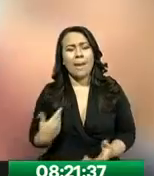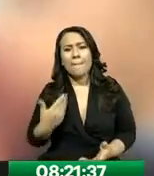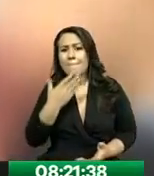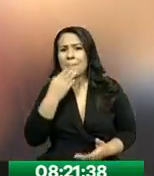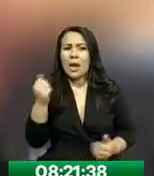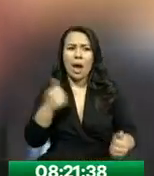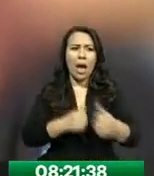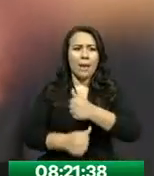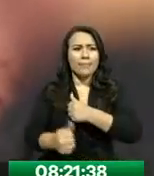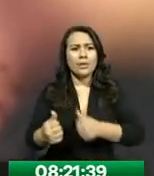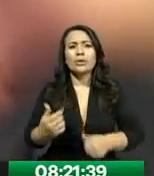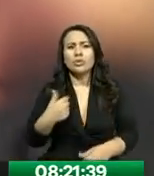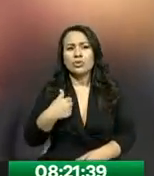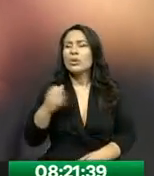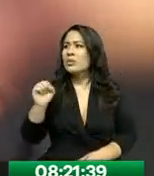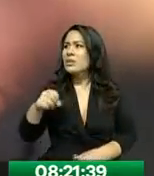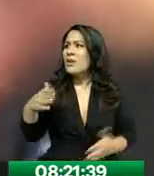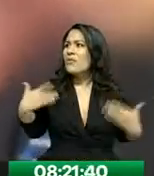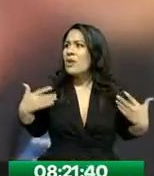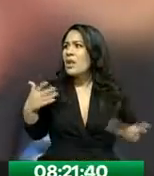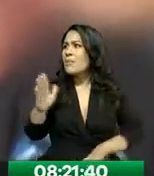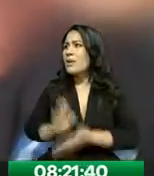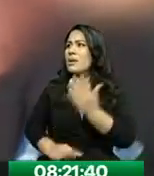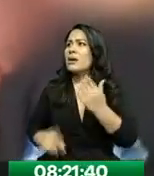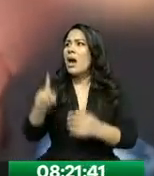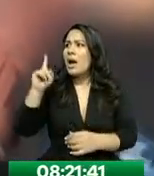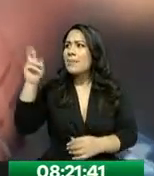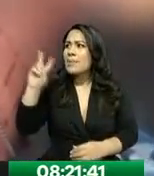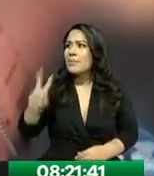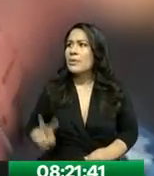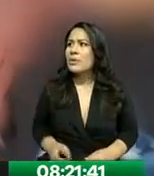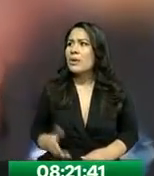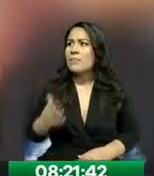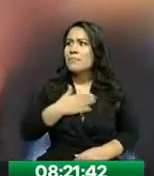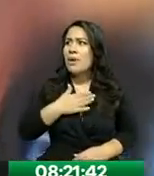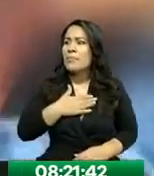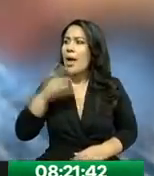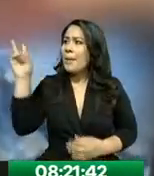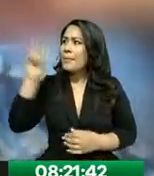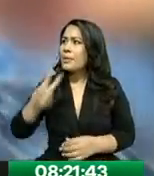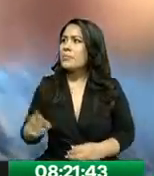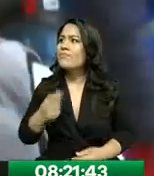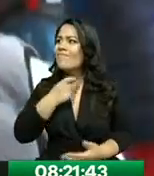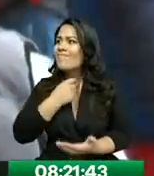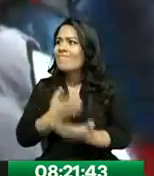Estoy contenta de verme, de irme, pues. Así que el problema Venezuela es Venezuela. Así